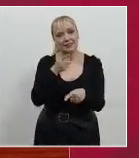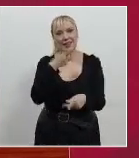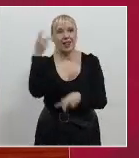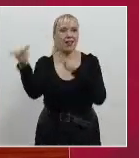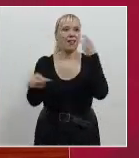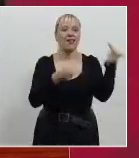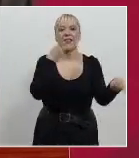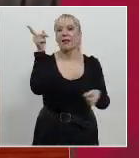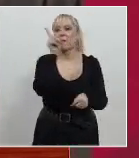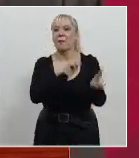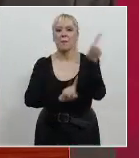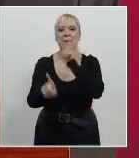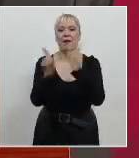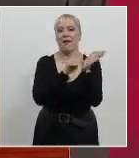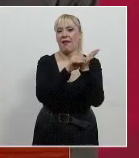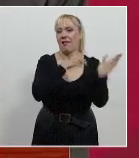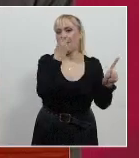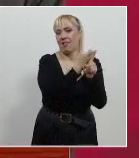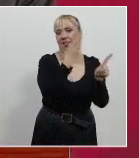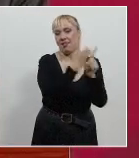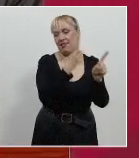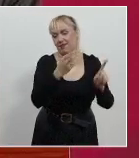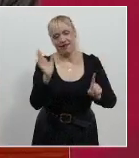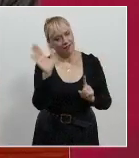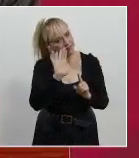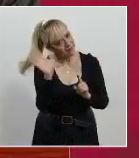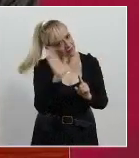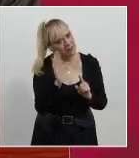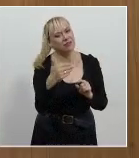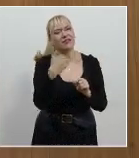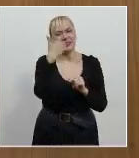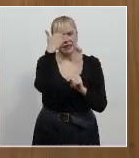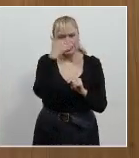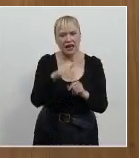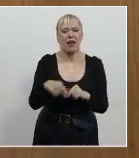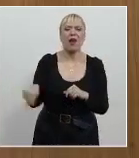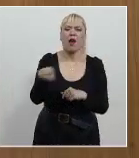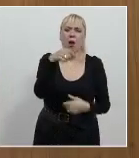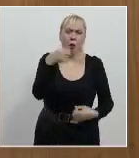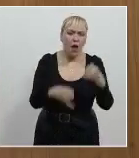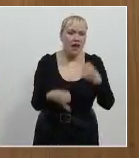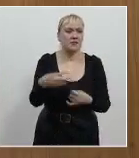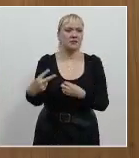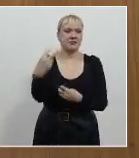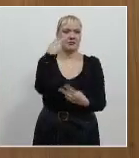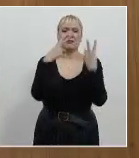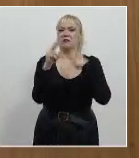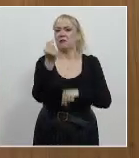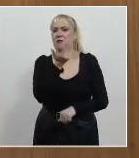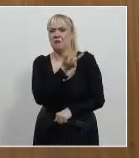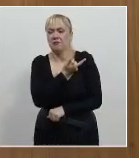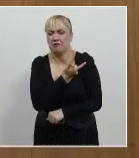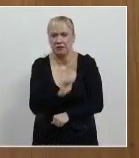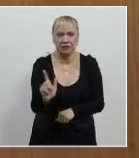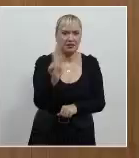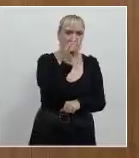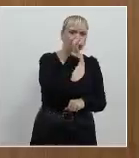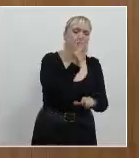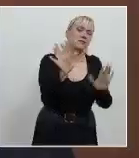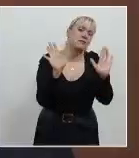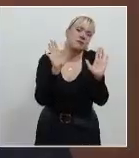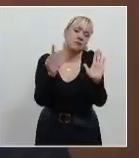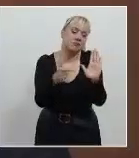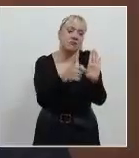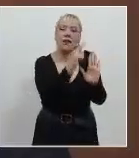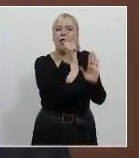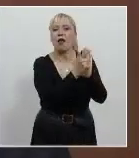sociedad. Agregó que de antemano reconocen que están expuestos a la crítica jurídica de las partes, pero a través de los medios de impugnación que